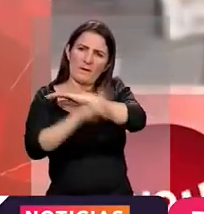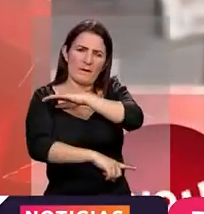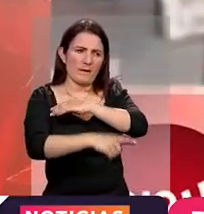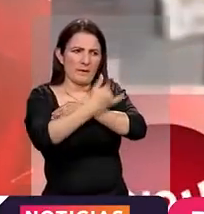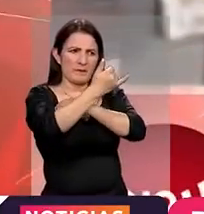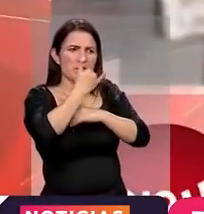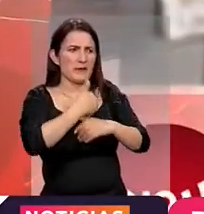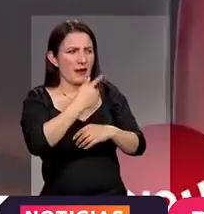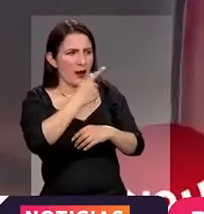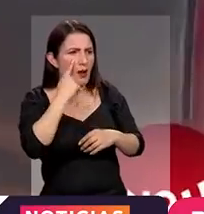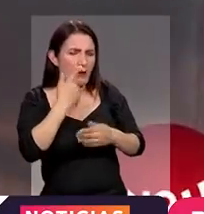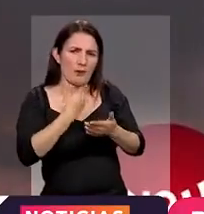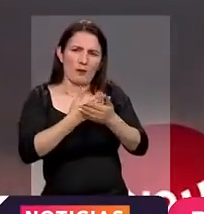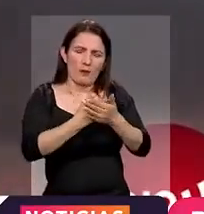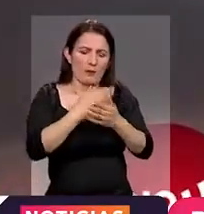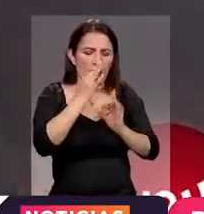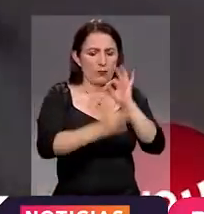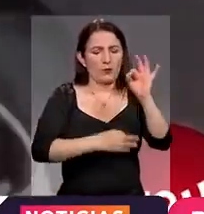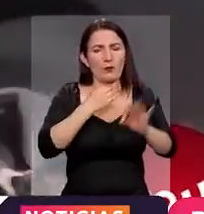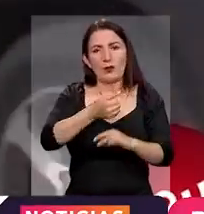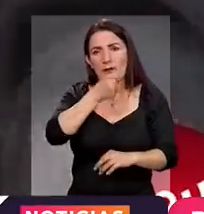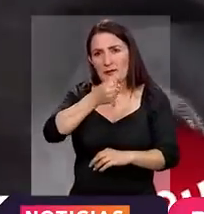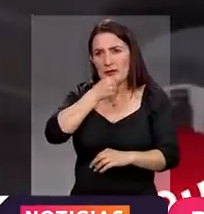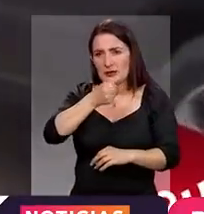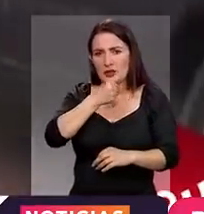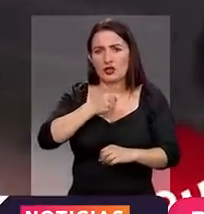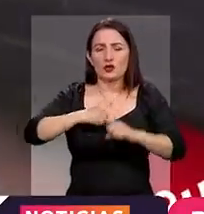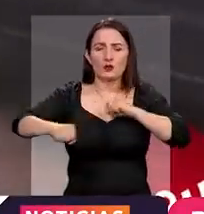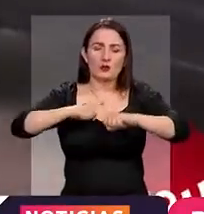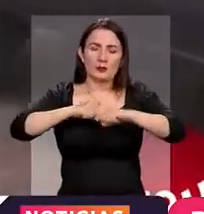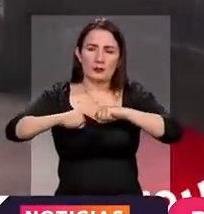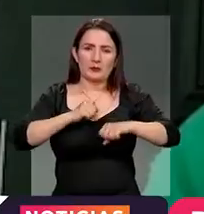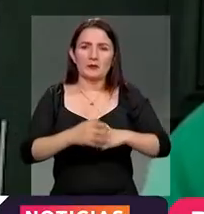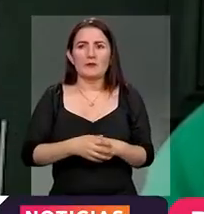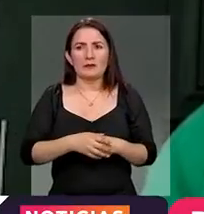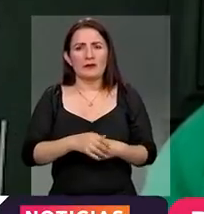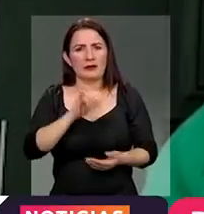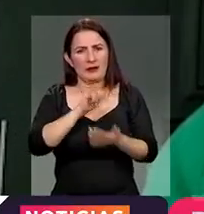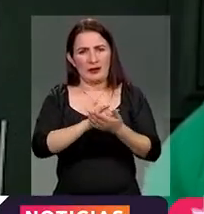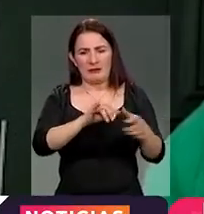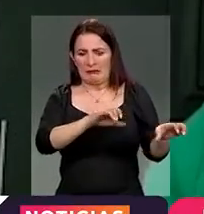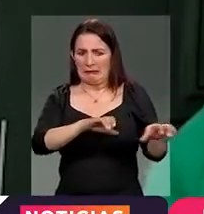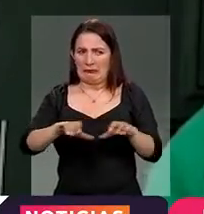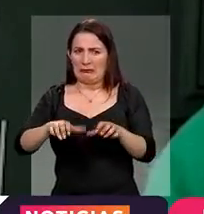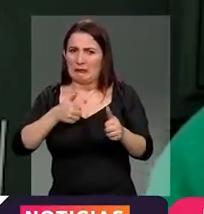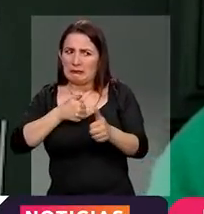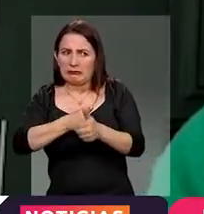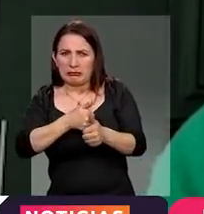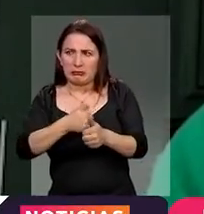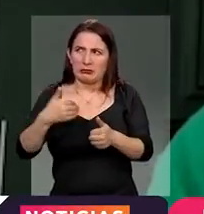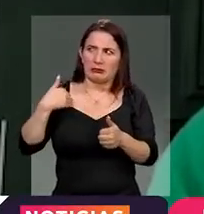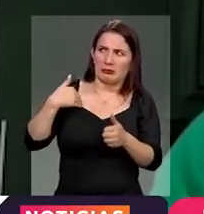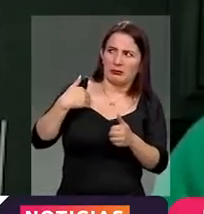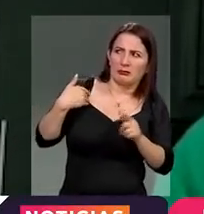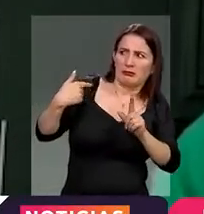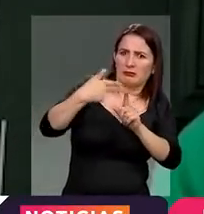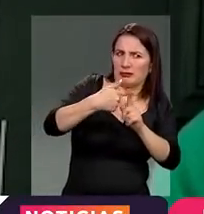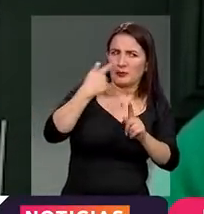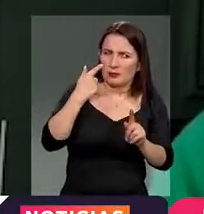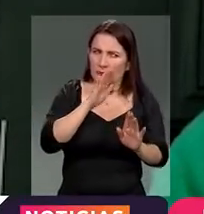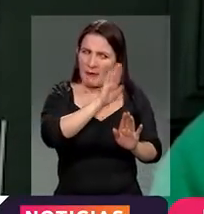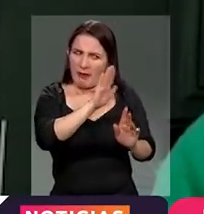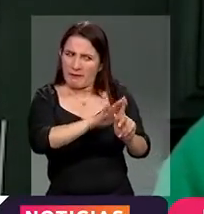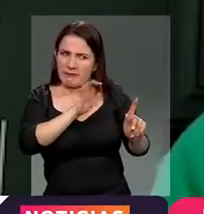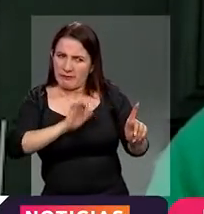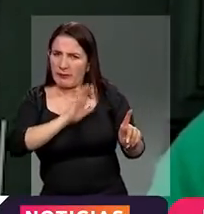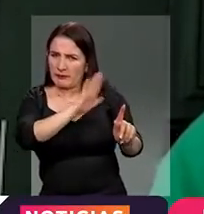el hecho y pidió garantías para la prensa y el ejercicio del periodismo. Estos hechos amenazan e intimidan no solamente a Cecilia, sino a